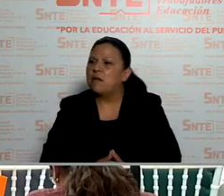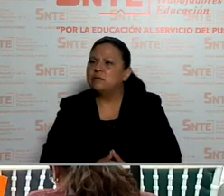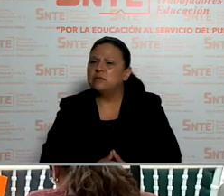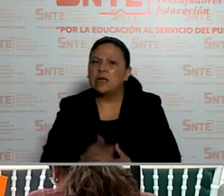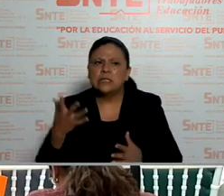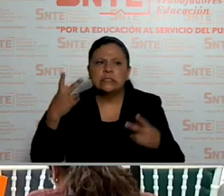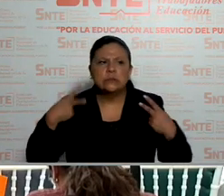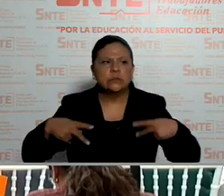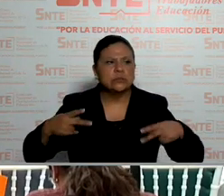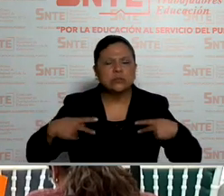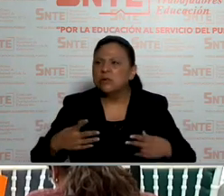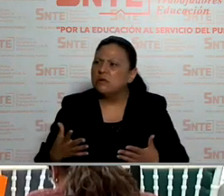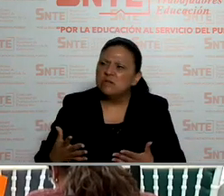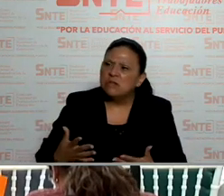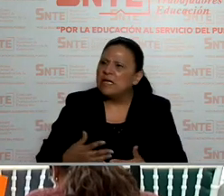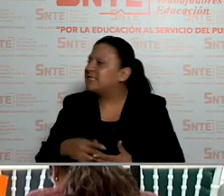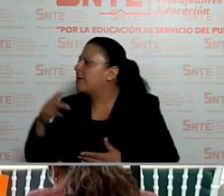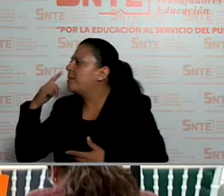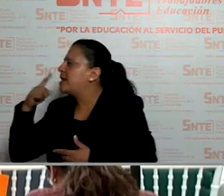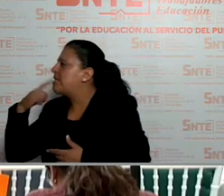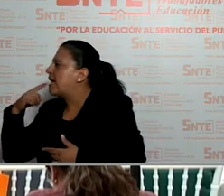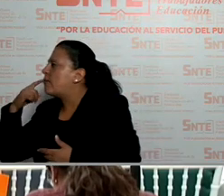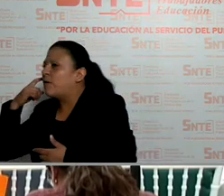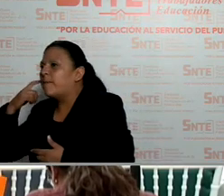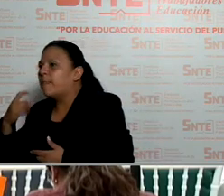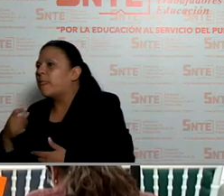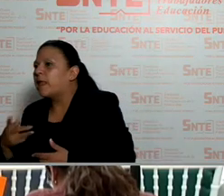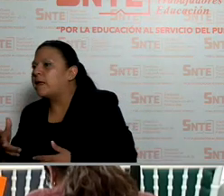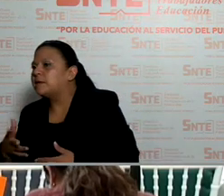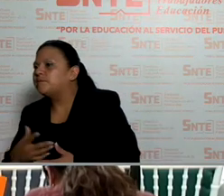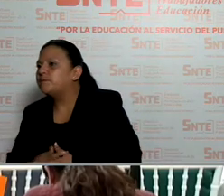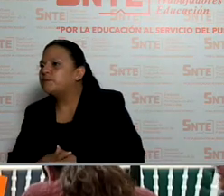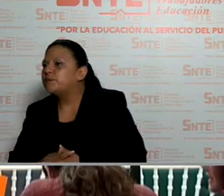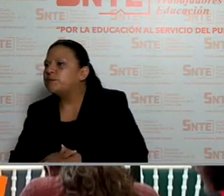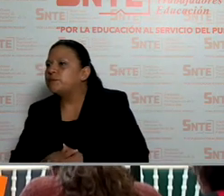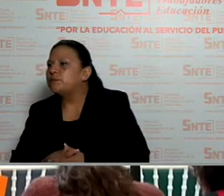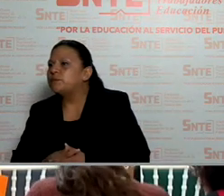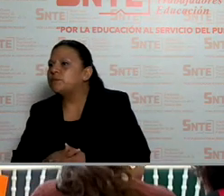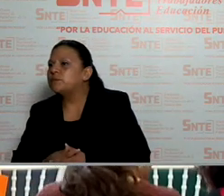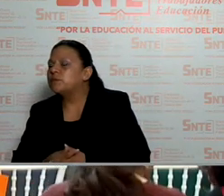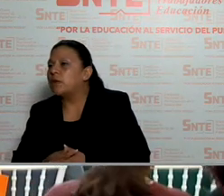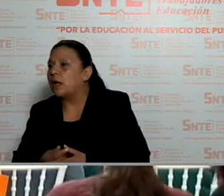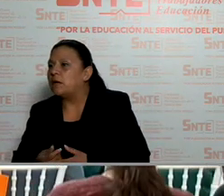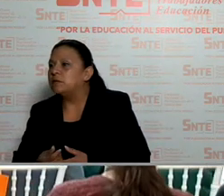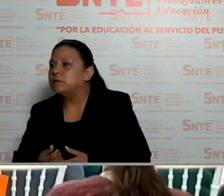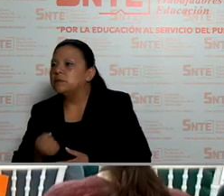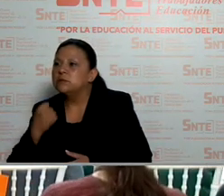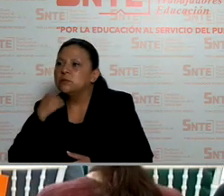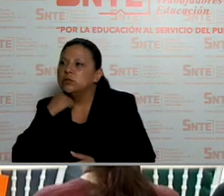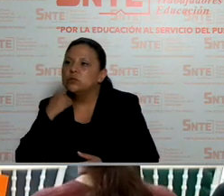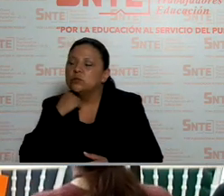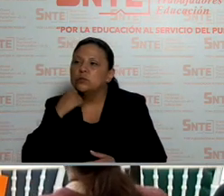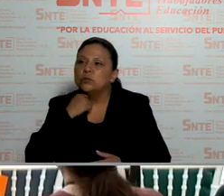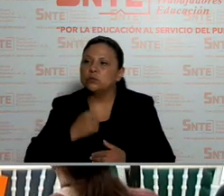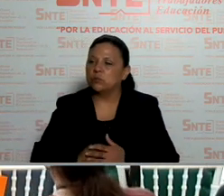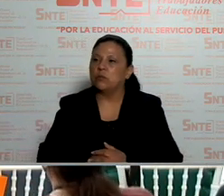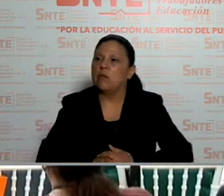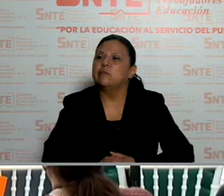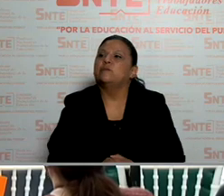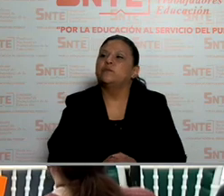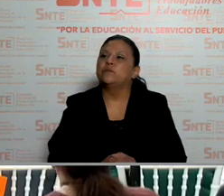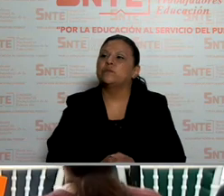a las personas que hoy nos honran con su presencia. Al senador Eliú César Eduardo Cervantes